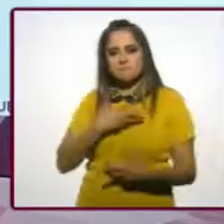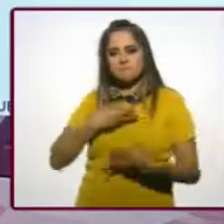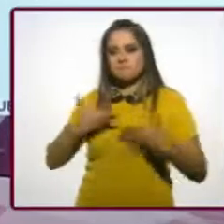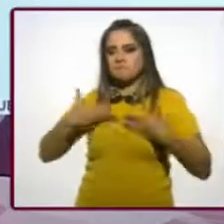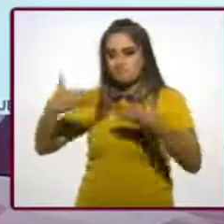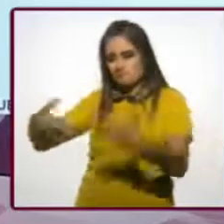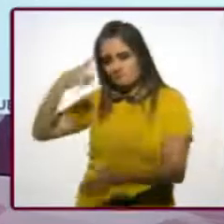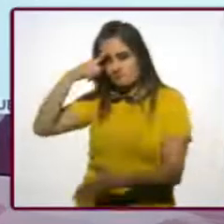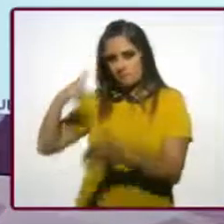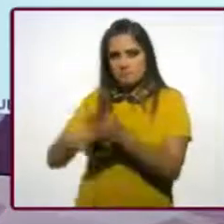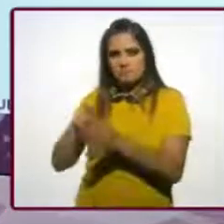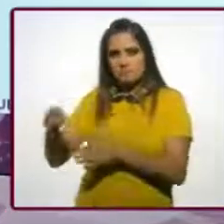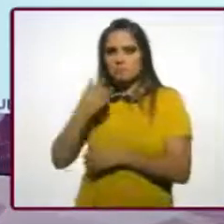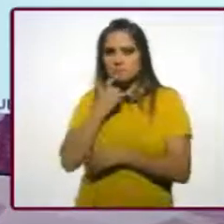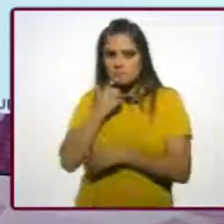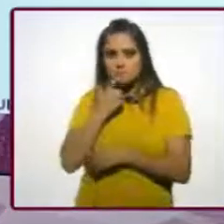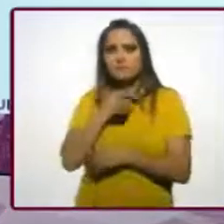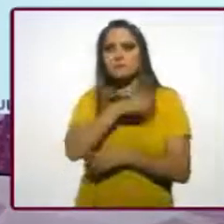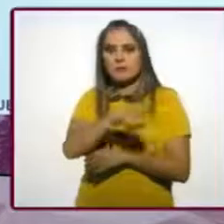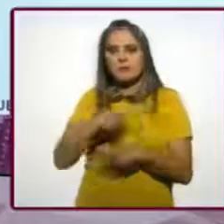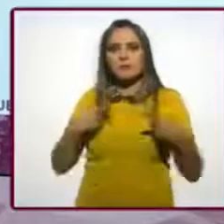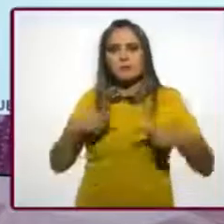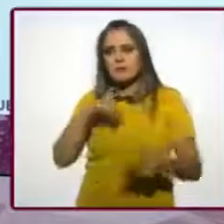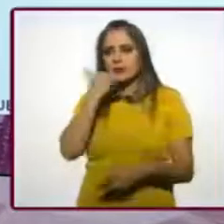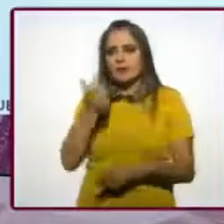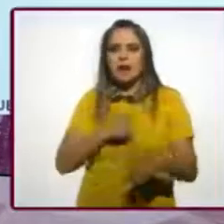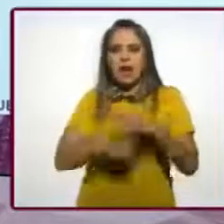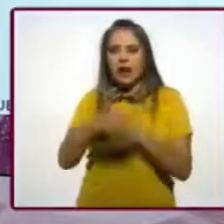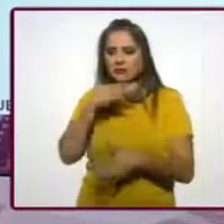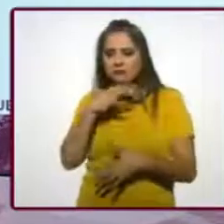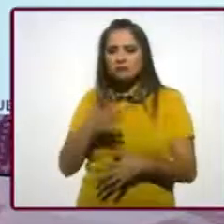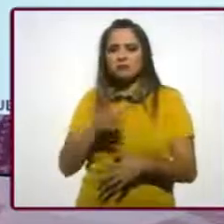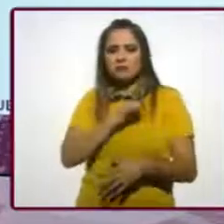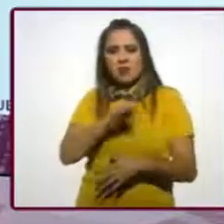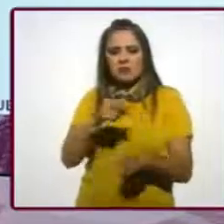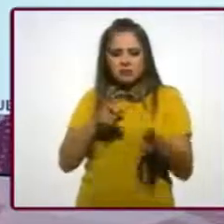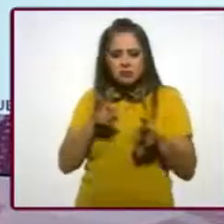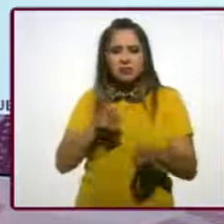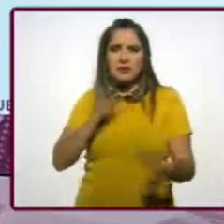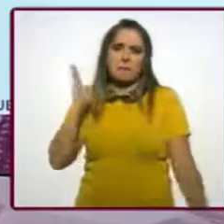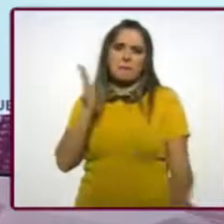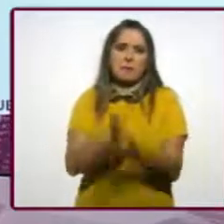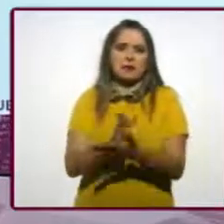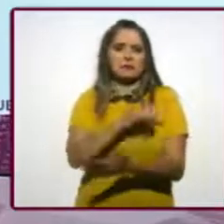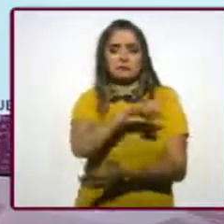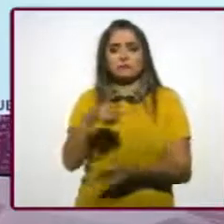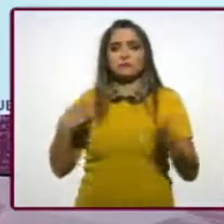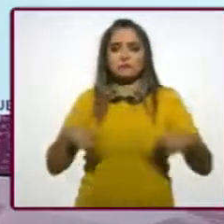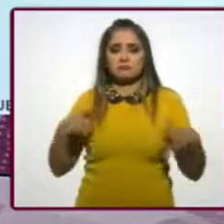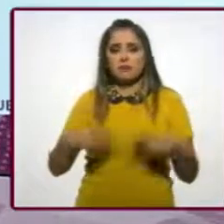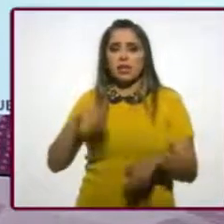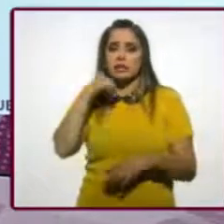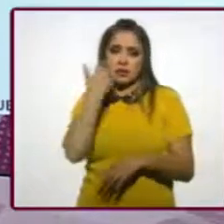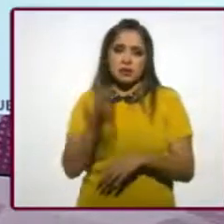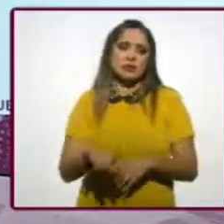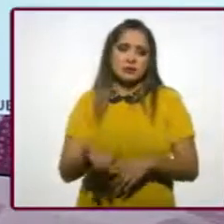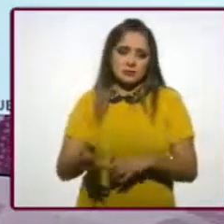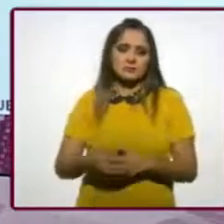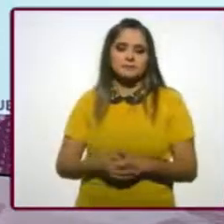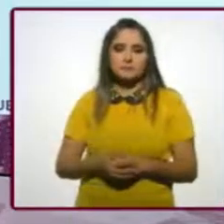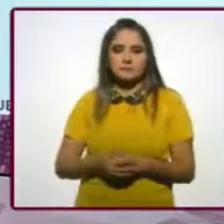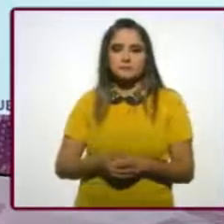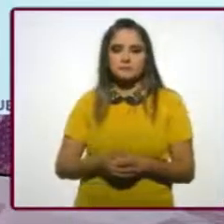es preferible la lucha contra la corrupción o en este caso contra la delincuencia, aunque haya que pagar algunos